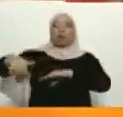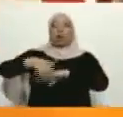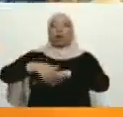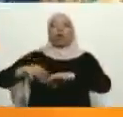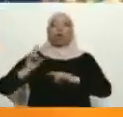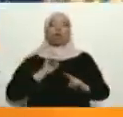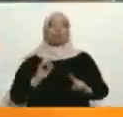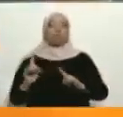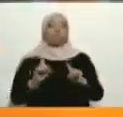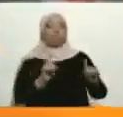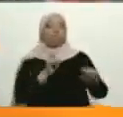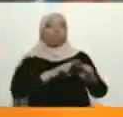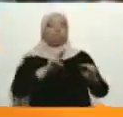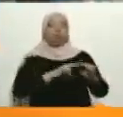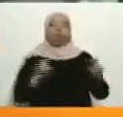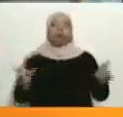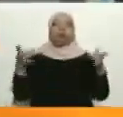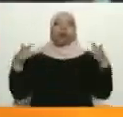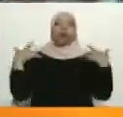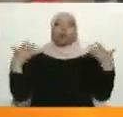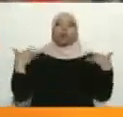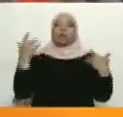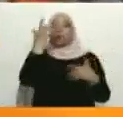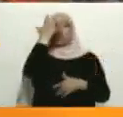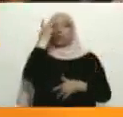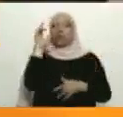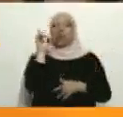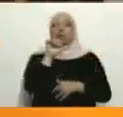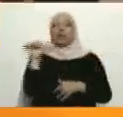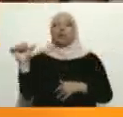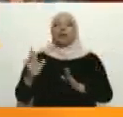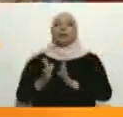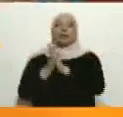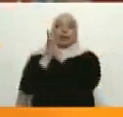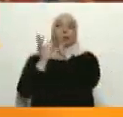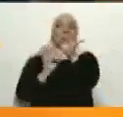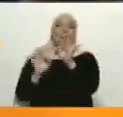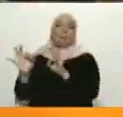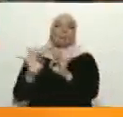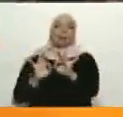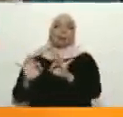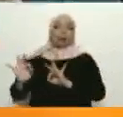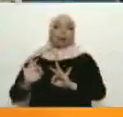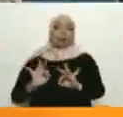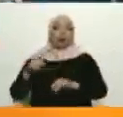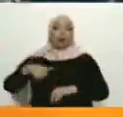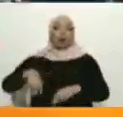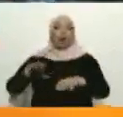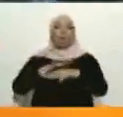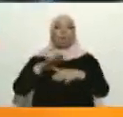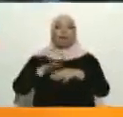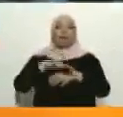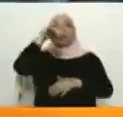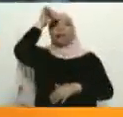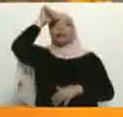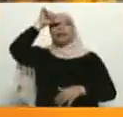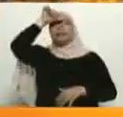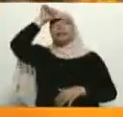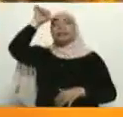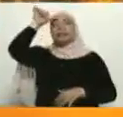Así que nos preparamos desde ya para la semana mayor para la semana santa hoy miércoles de ceniza para